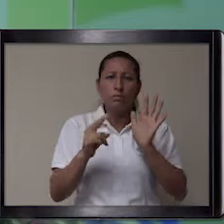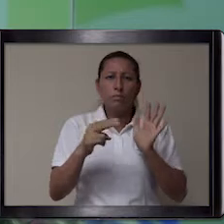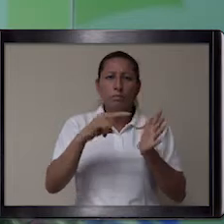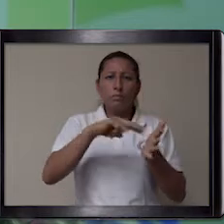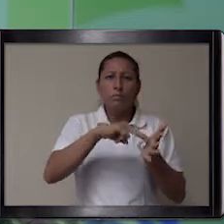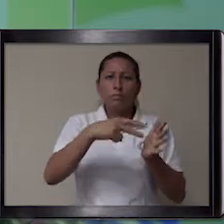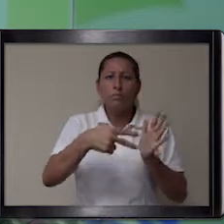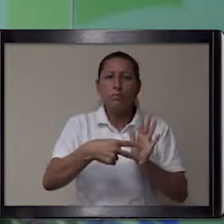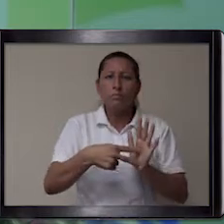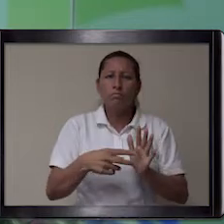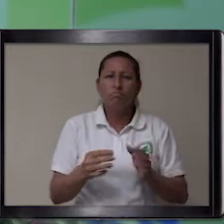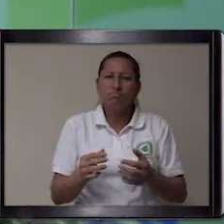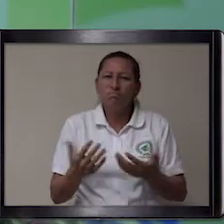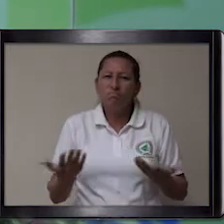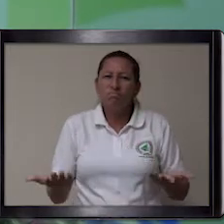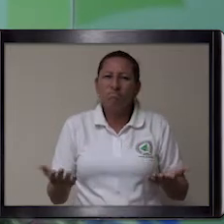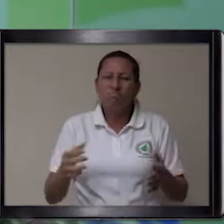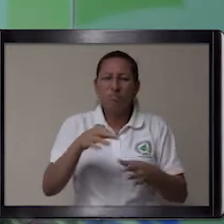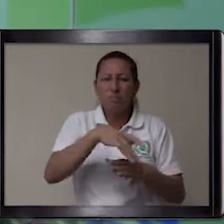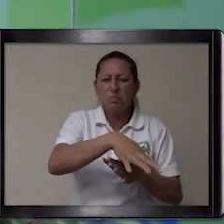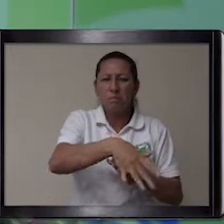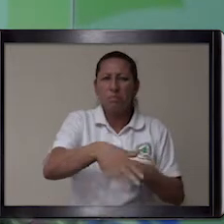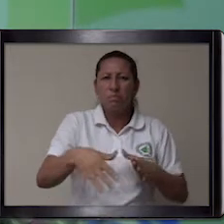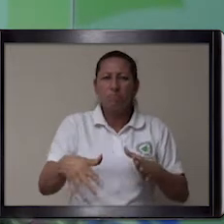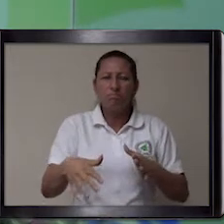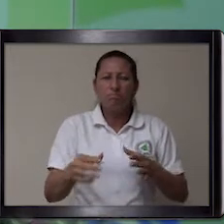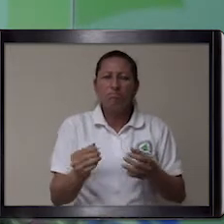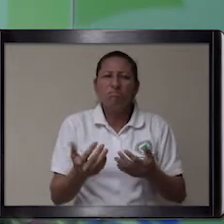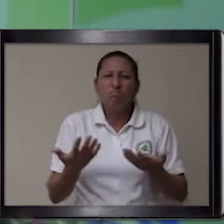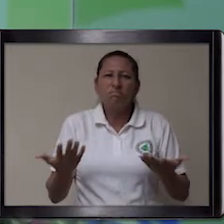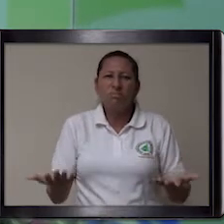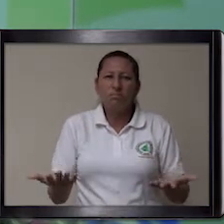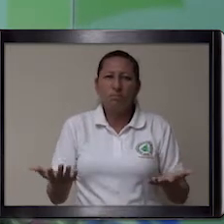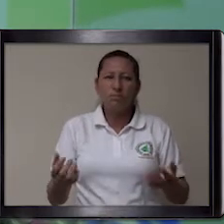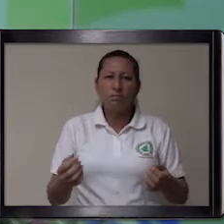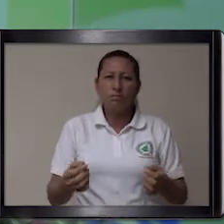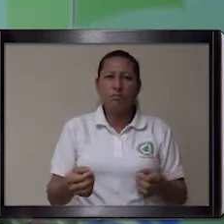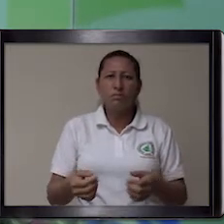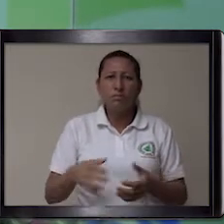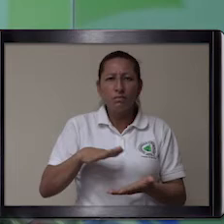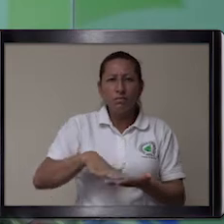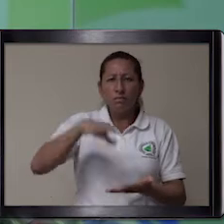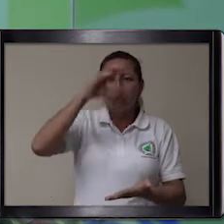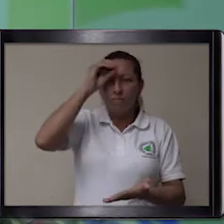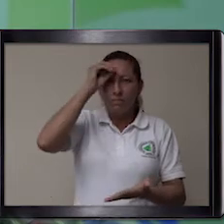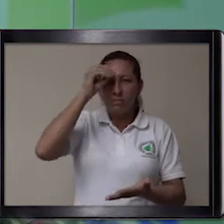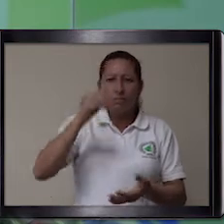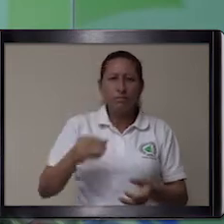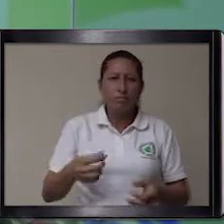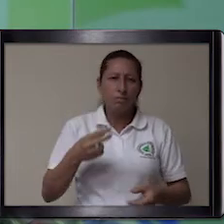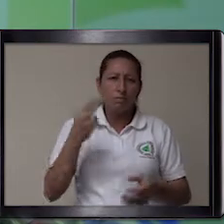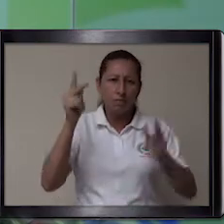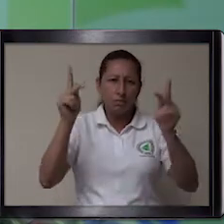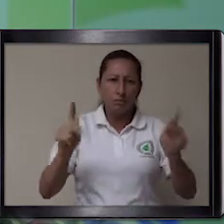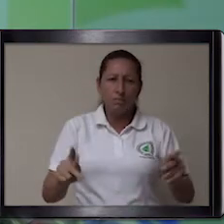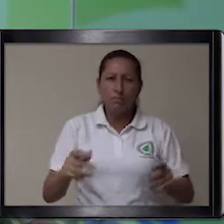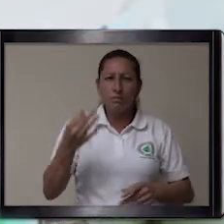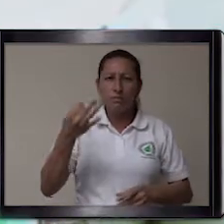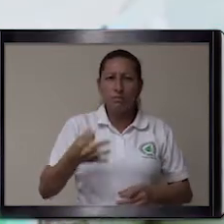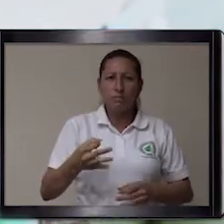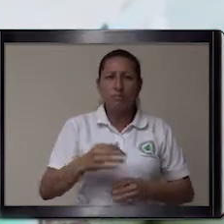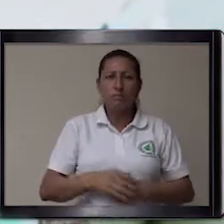definiera qué son los deslizamientos y los factores que intervienen en este tipo de eventos, sobre todo en nuestro país y en temporada